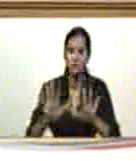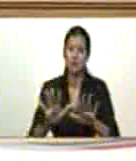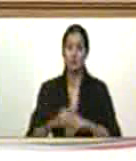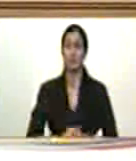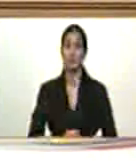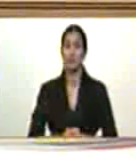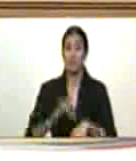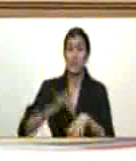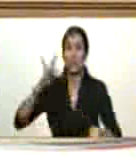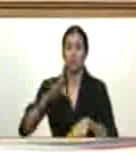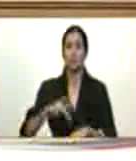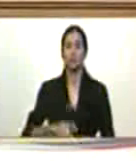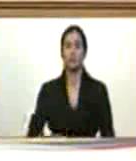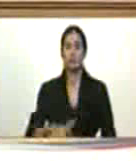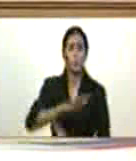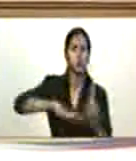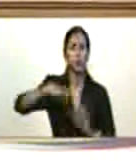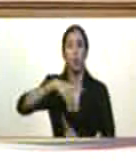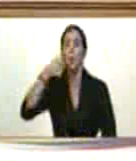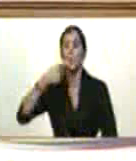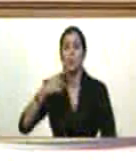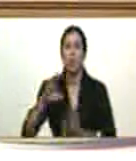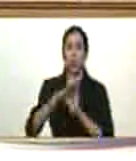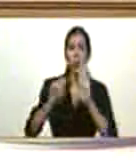intenso debate político, constitucional,